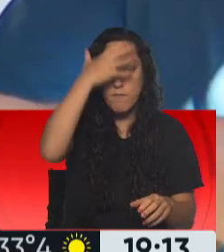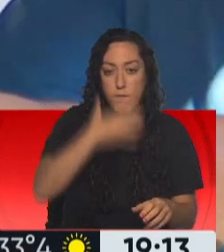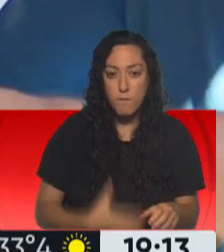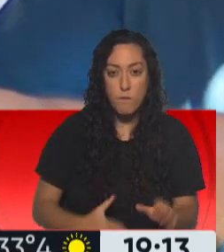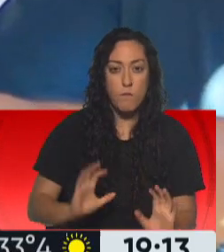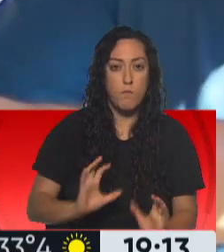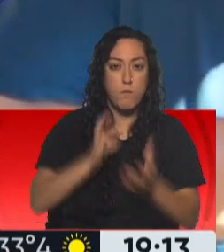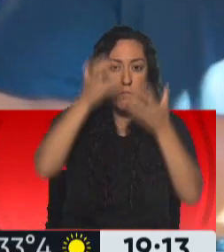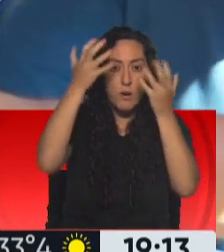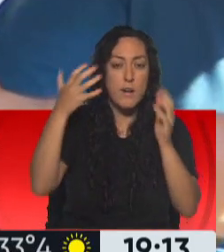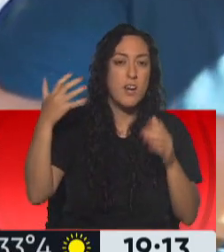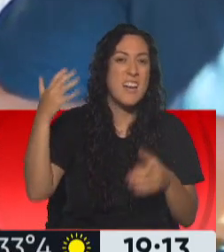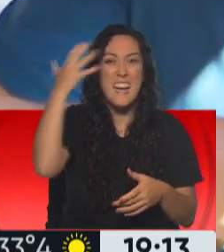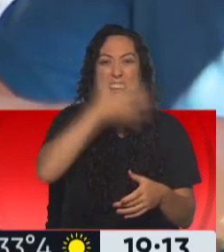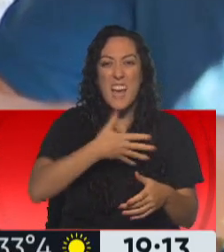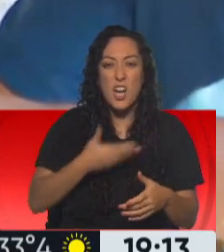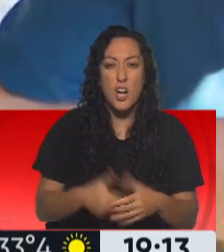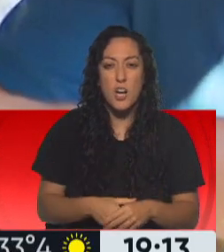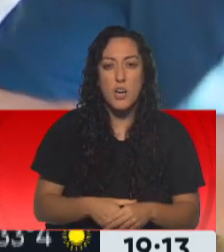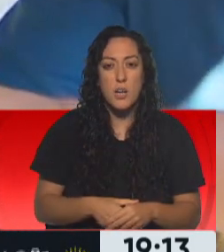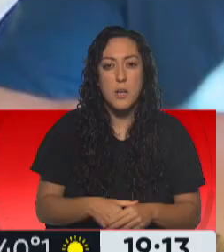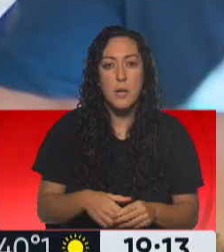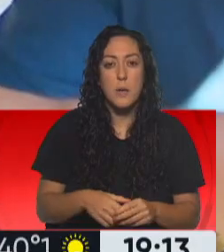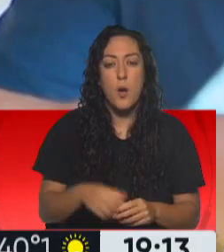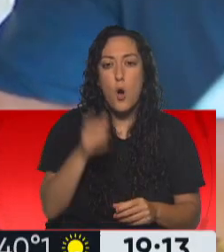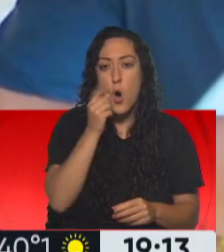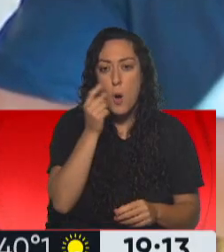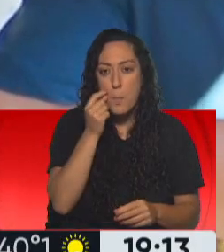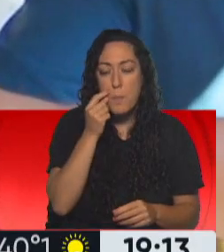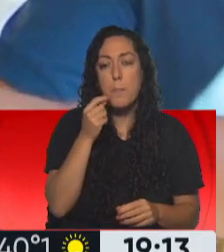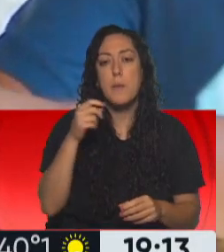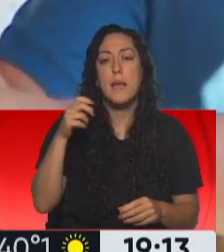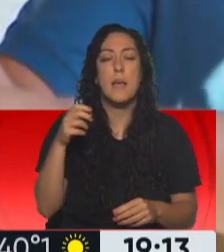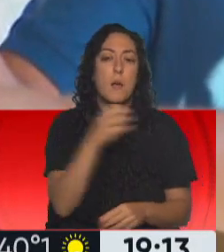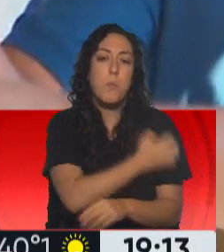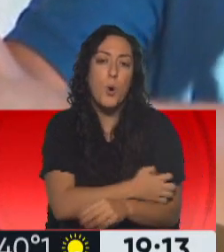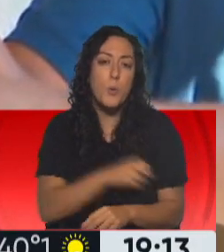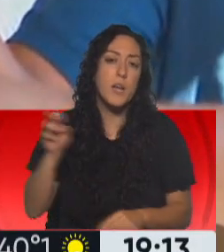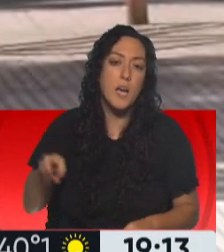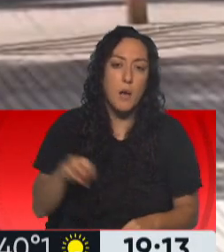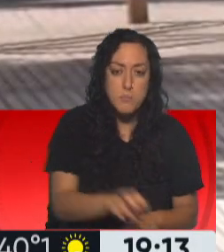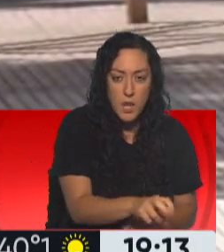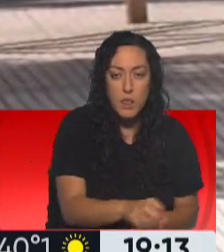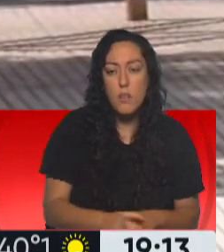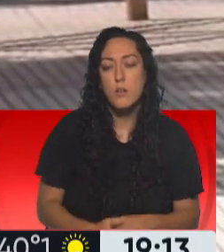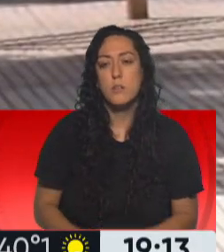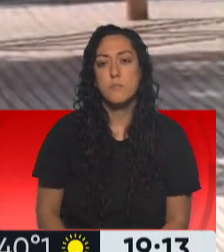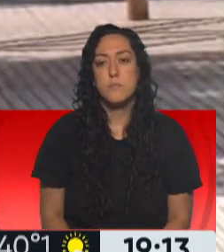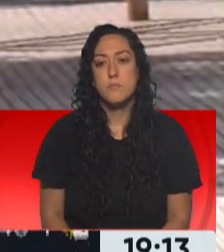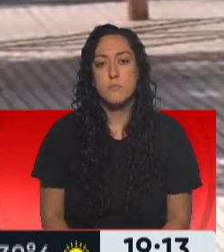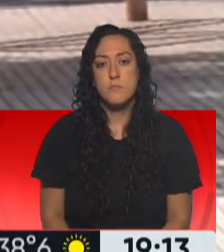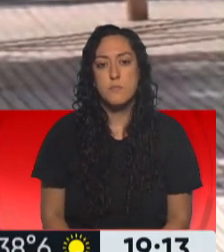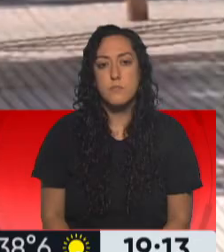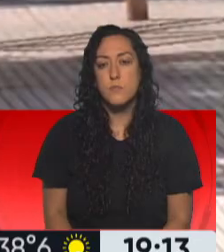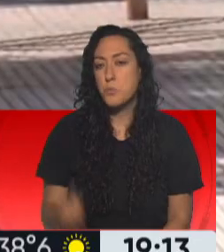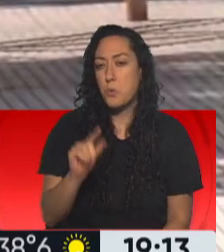prendida a fuego, estaba negro. No, era una persona, un muchacho indigente que justo paraba por la esquina también. Sí. Un ratito antes los